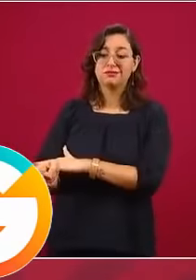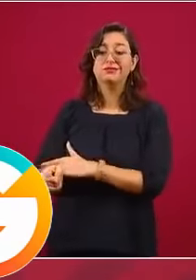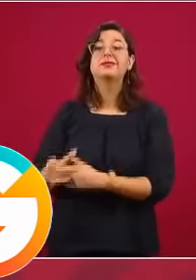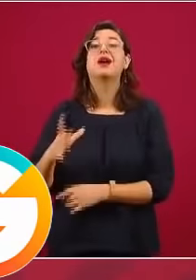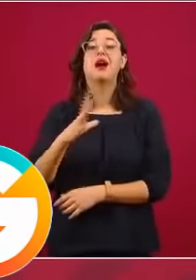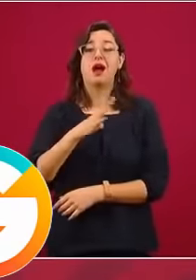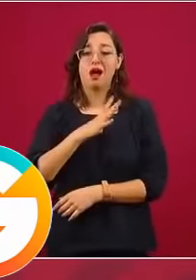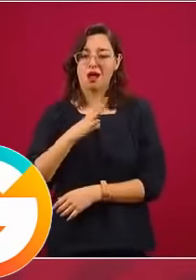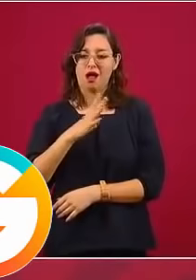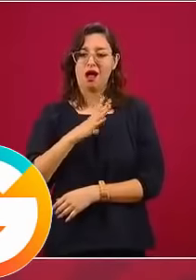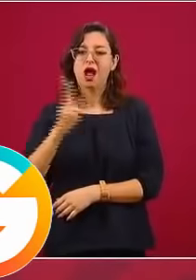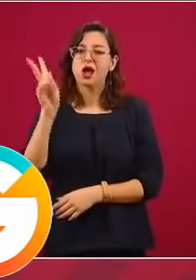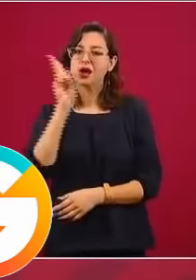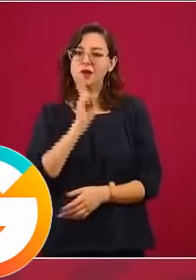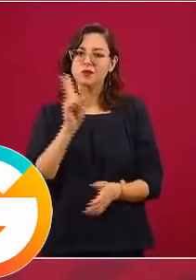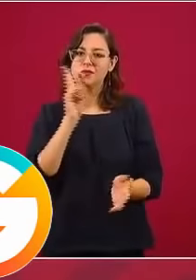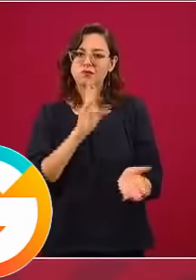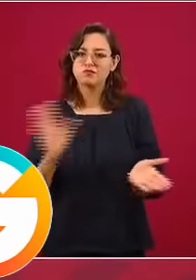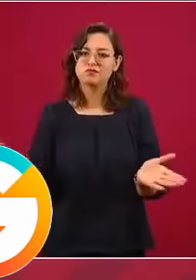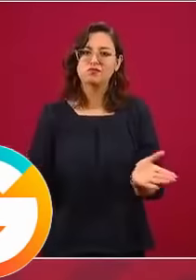pruebas.